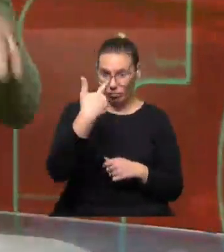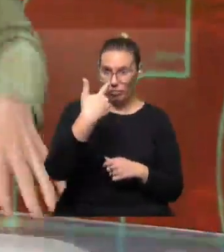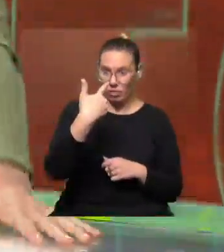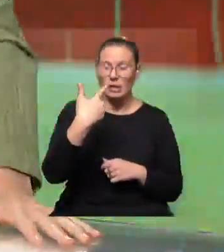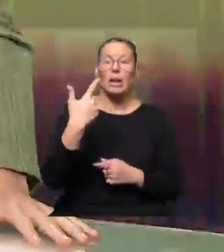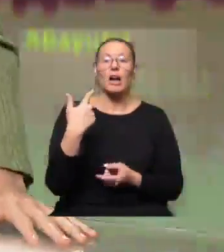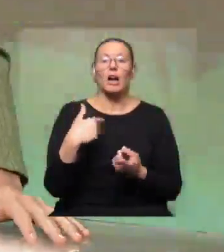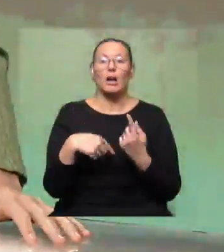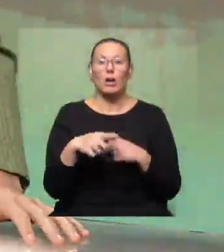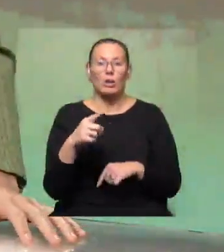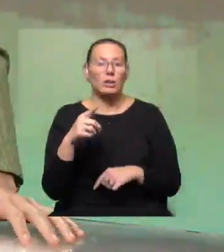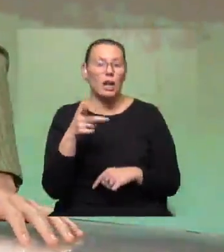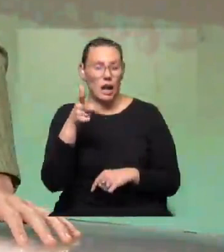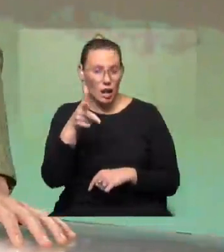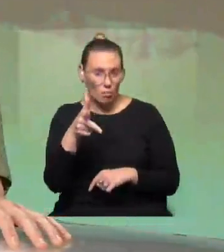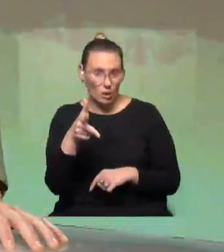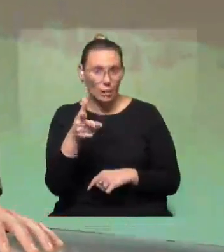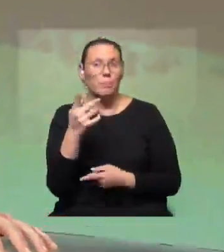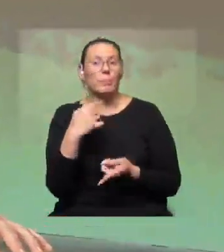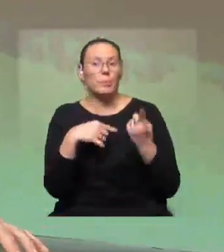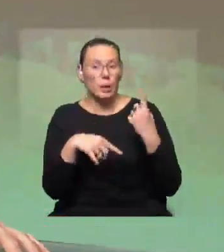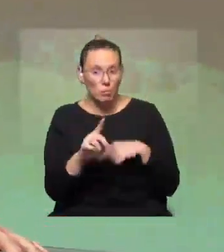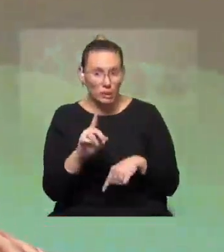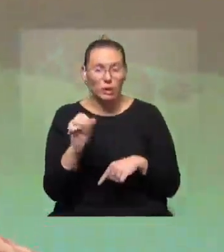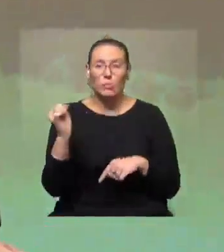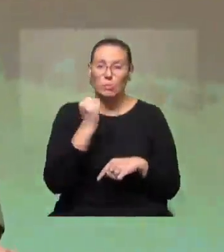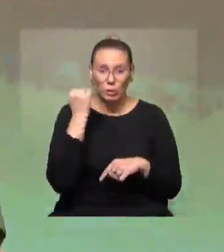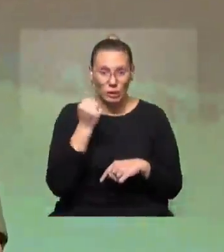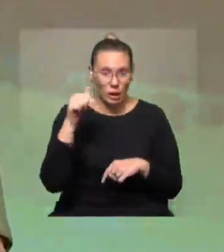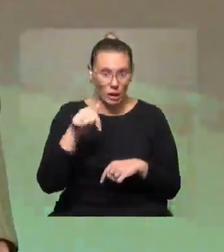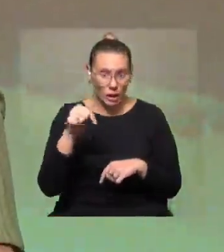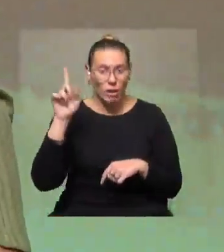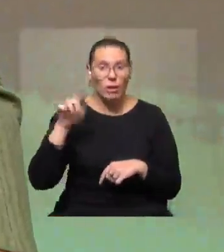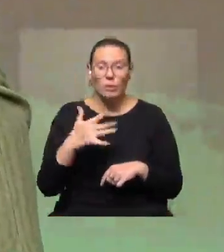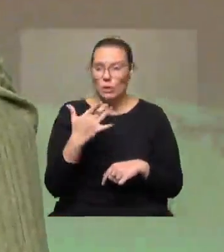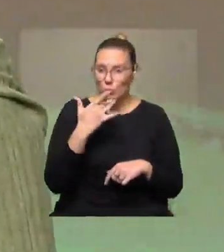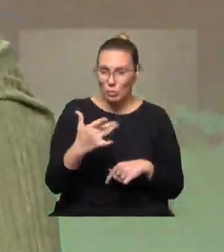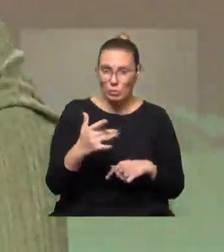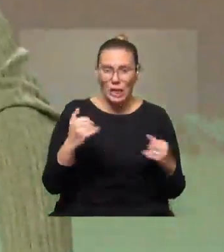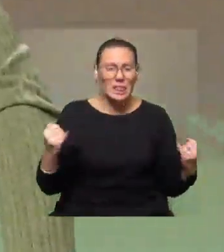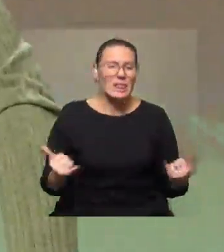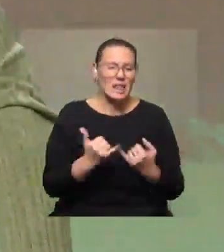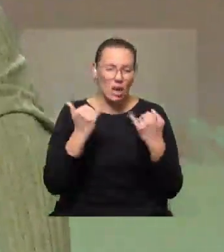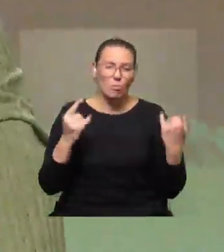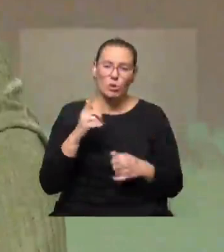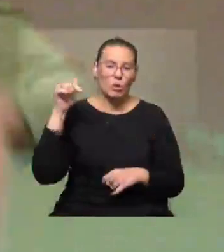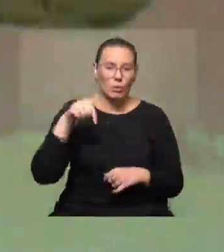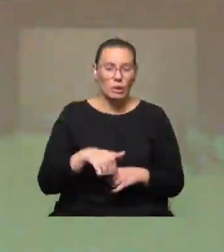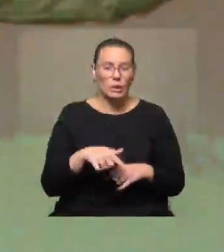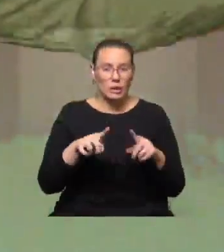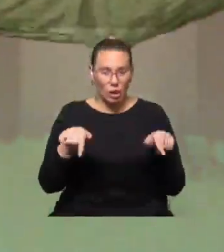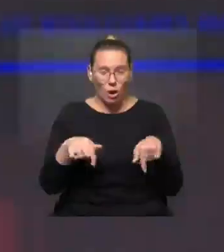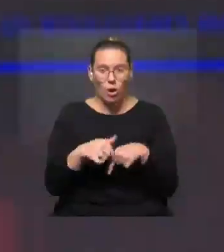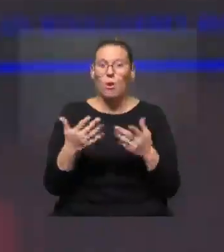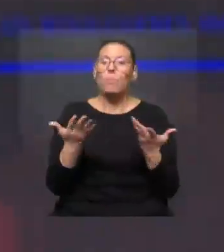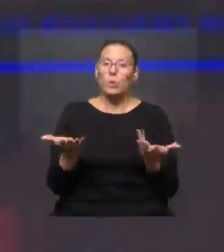caja con esa cámara y todo pero lo que importa acá es que vino una belleza que hacía tiempo no venía al estudio y Nosotros estamos muy contentos